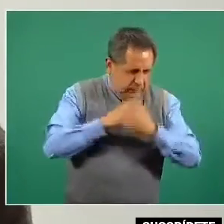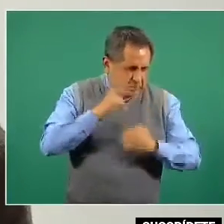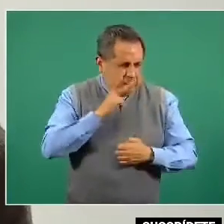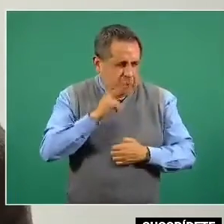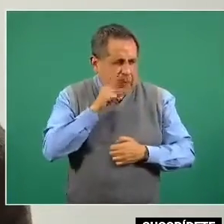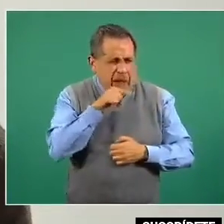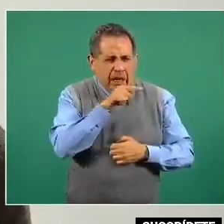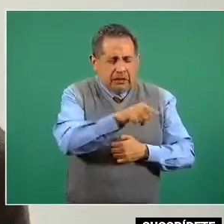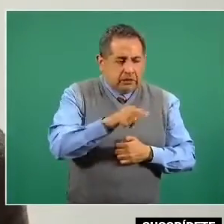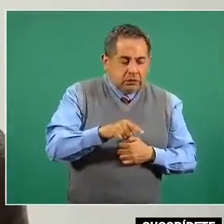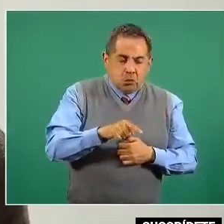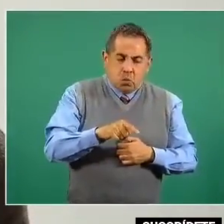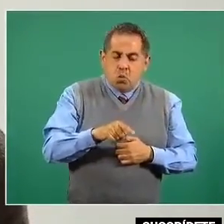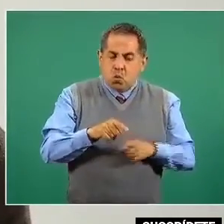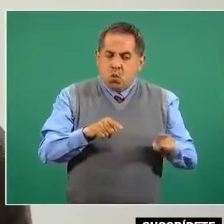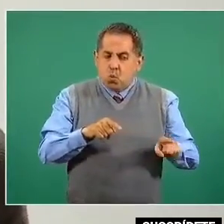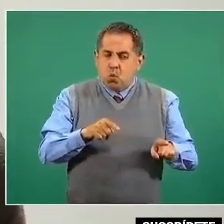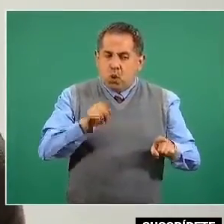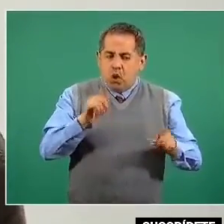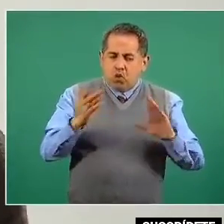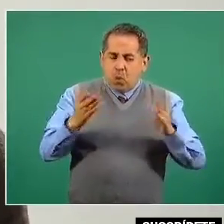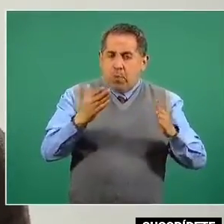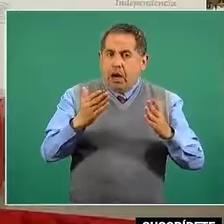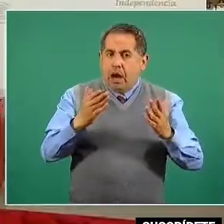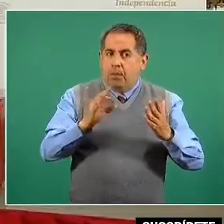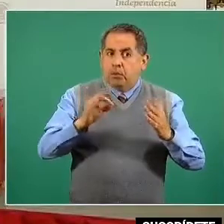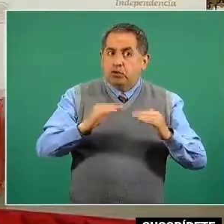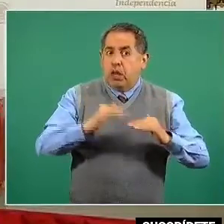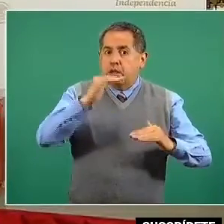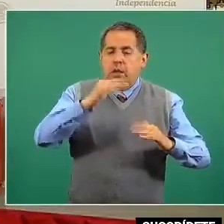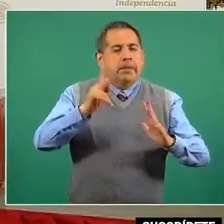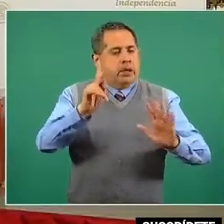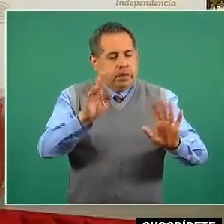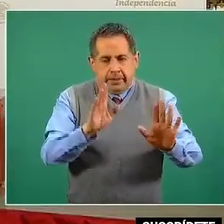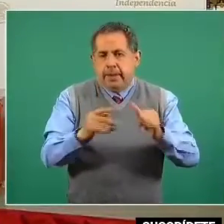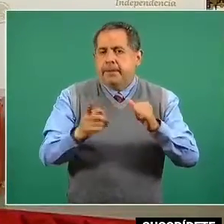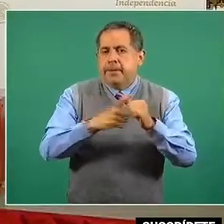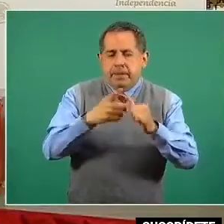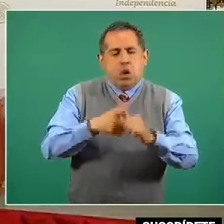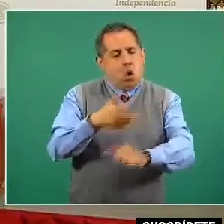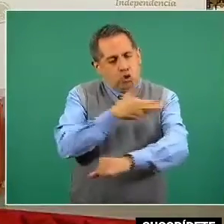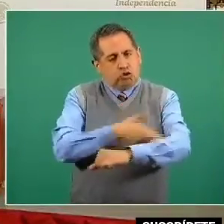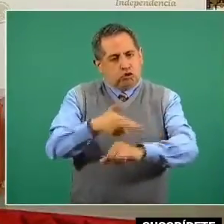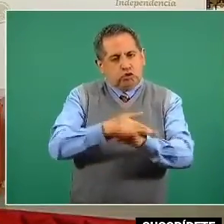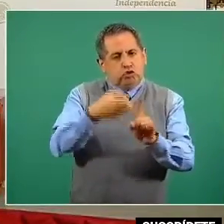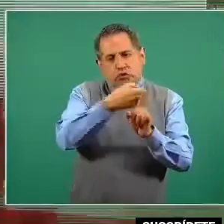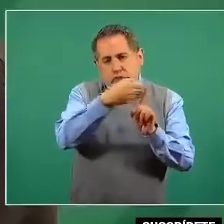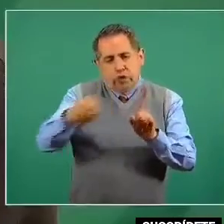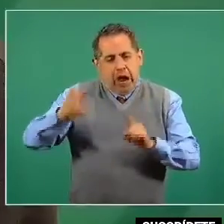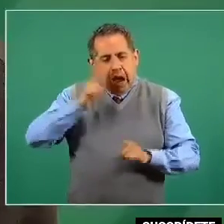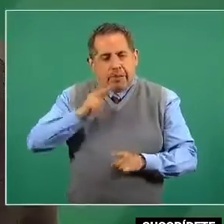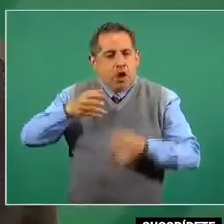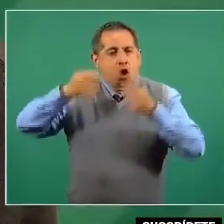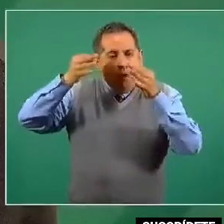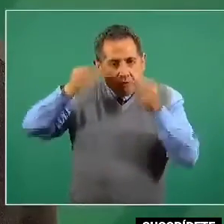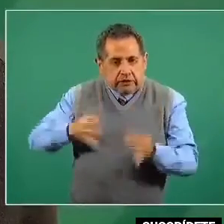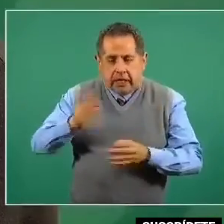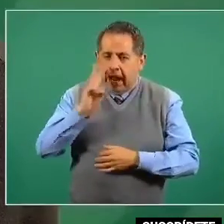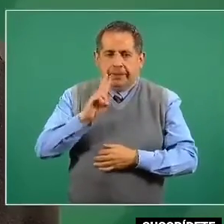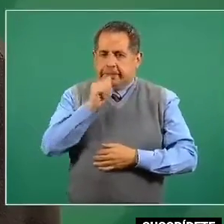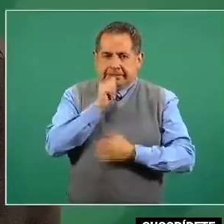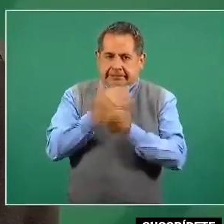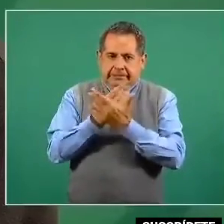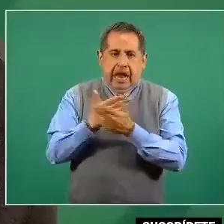porcentaje, digamos, alto para efectos de la comparación, más sin embargo hay que hacer el procedimiento, digamos, oficial y confirmatorio de